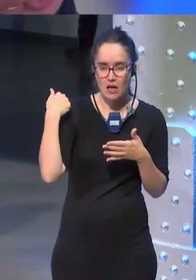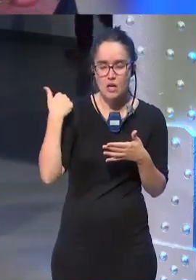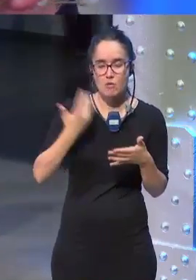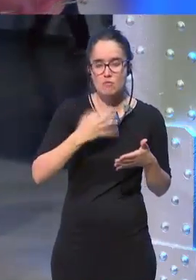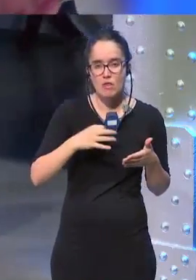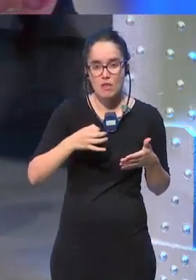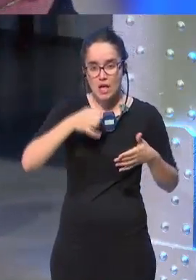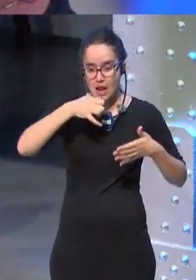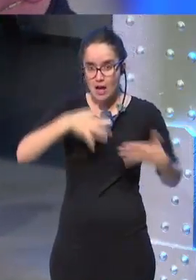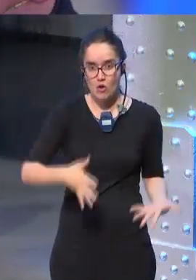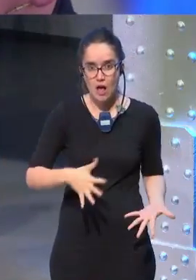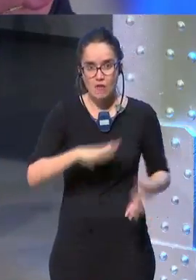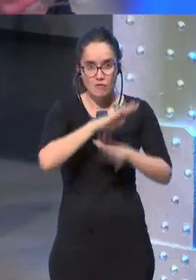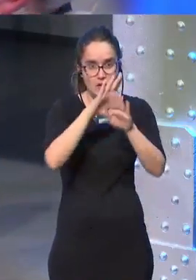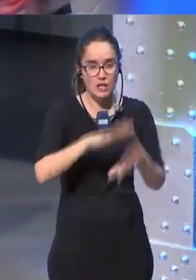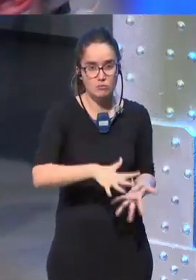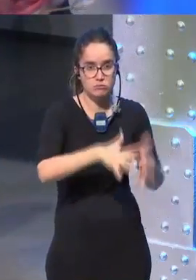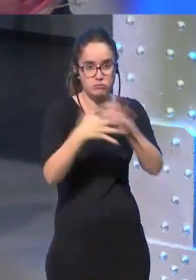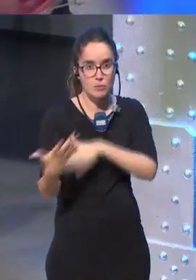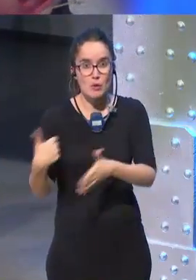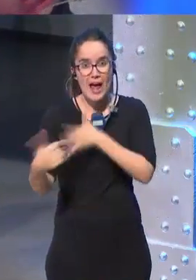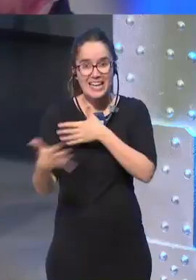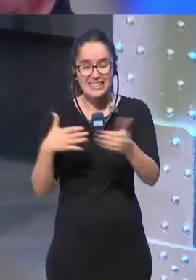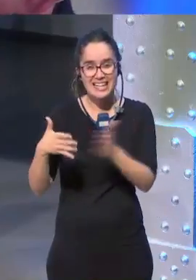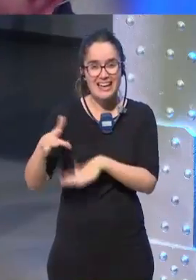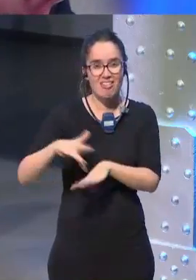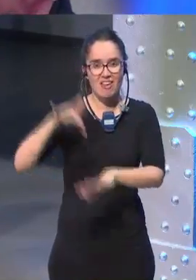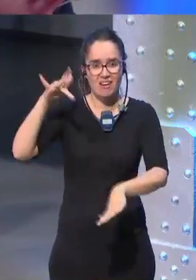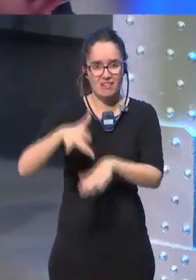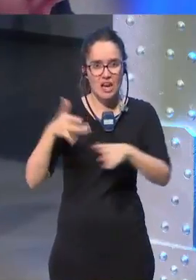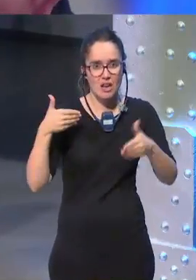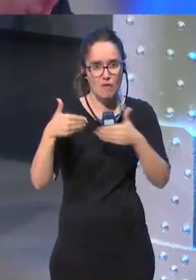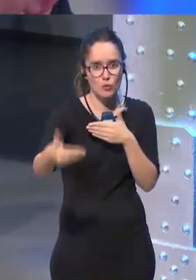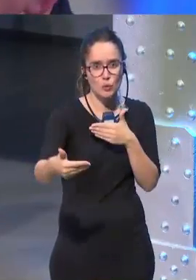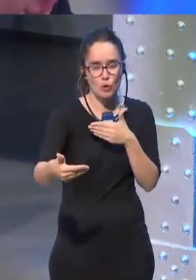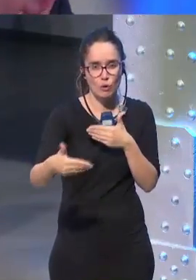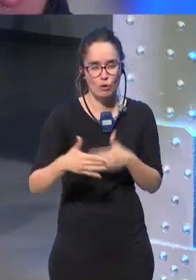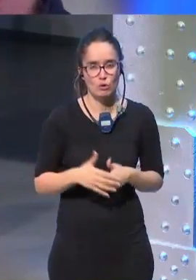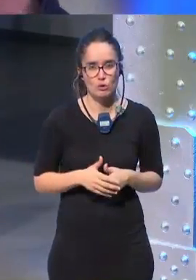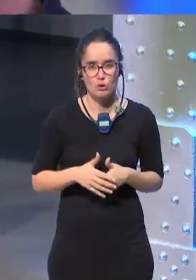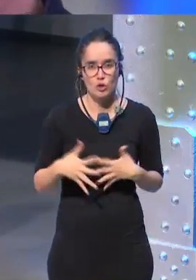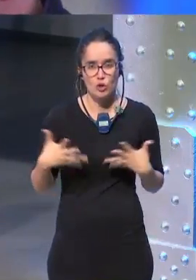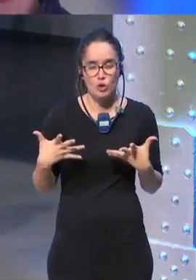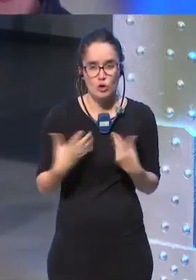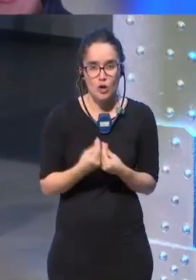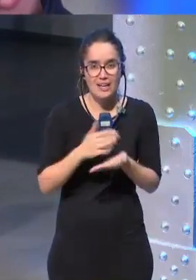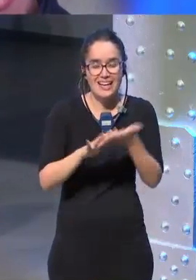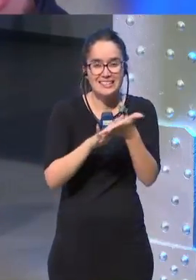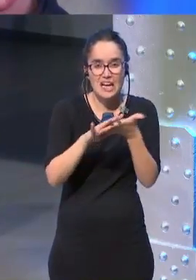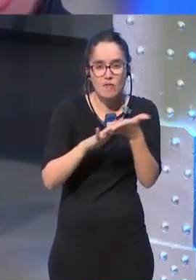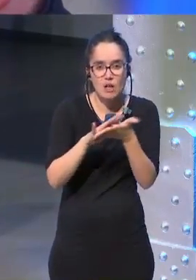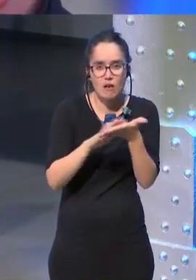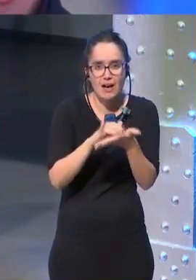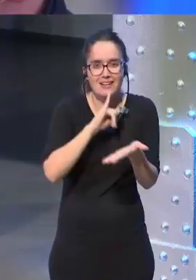vez del hoy se transforme en una artesanía digital en el futuro, con la que se hable en el